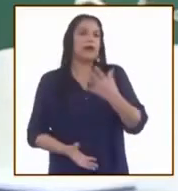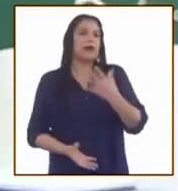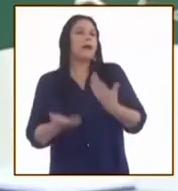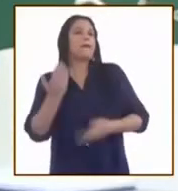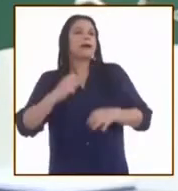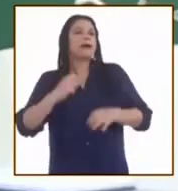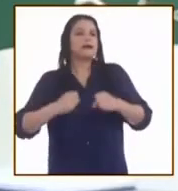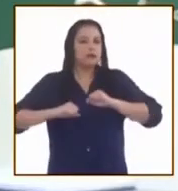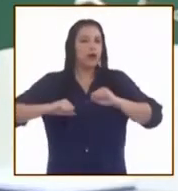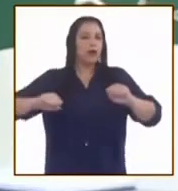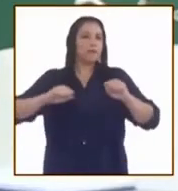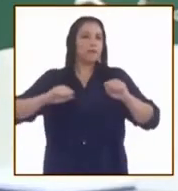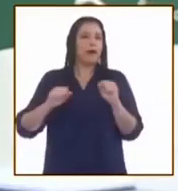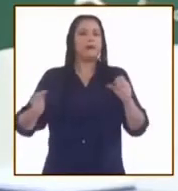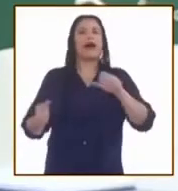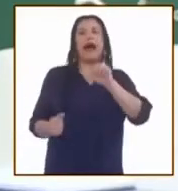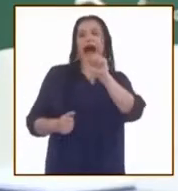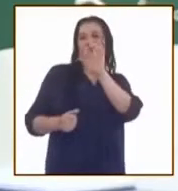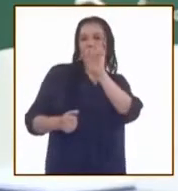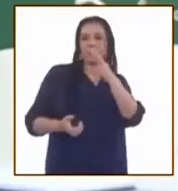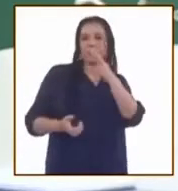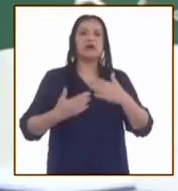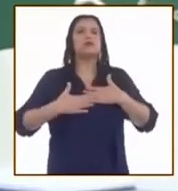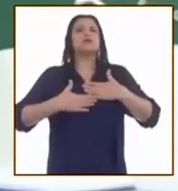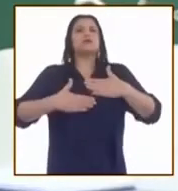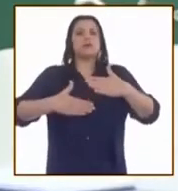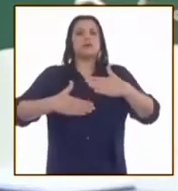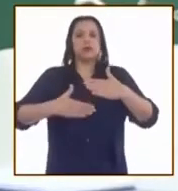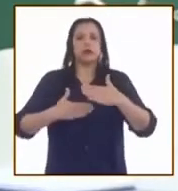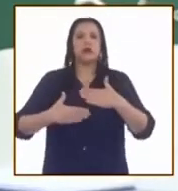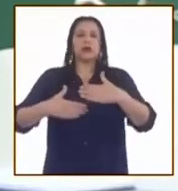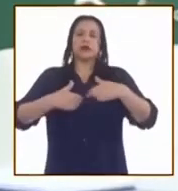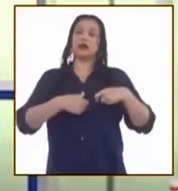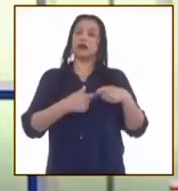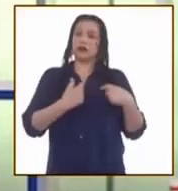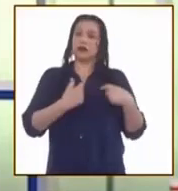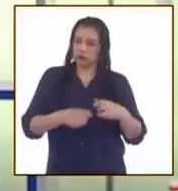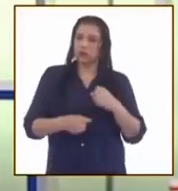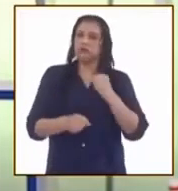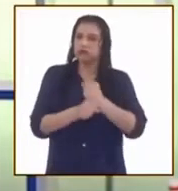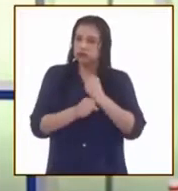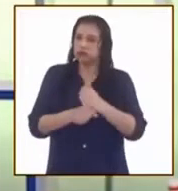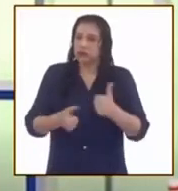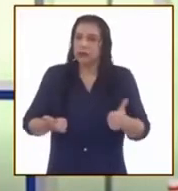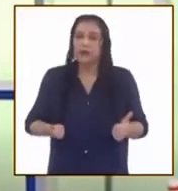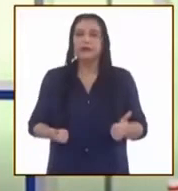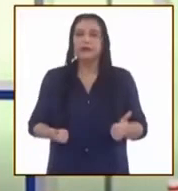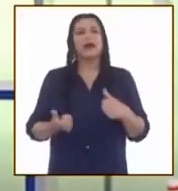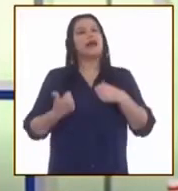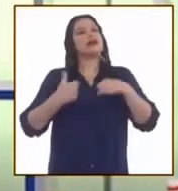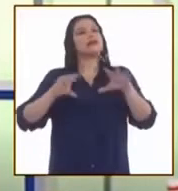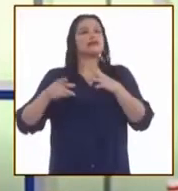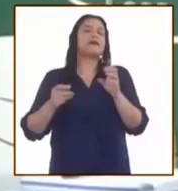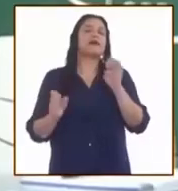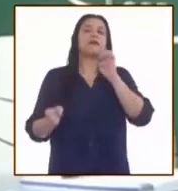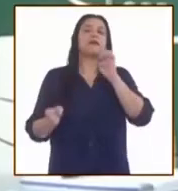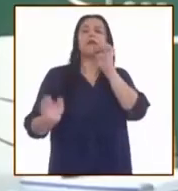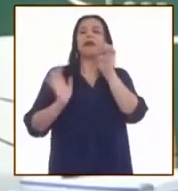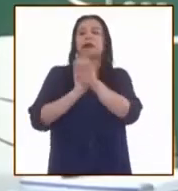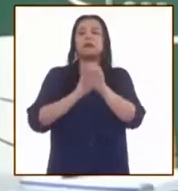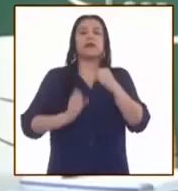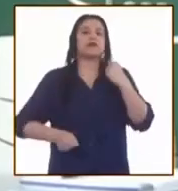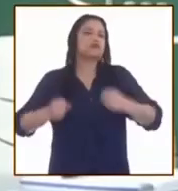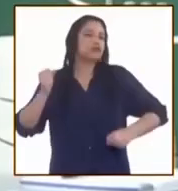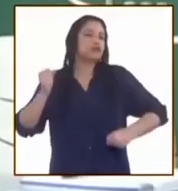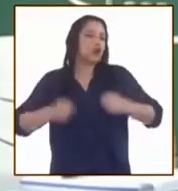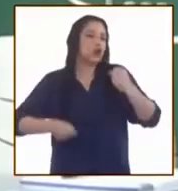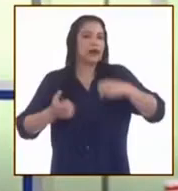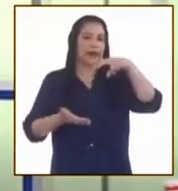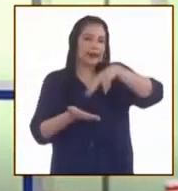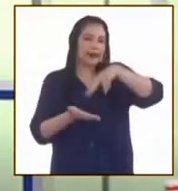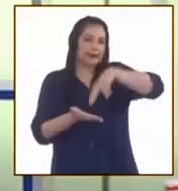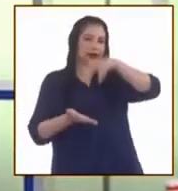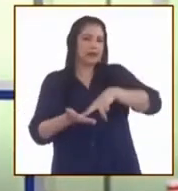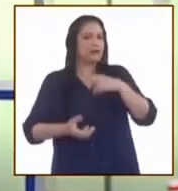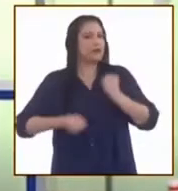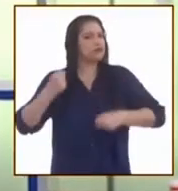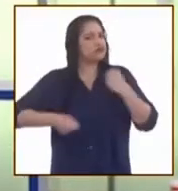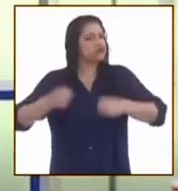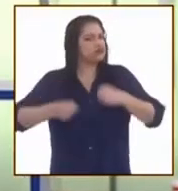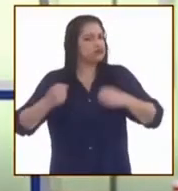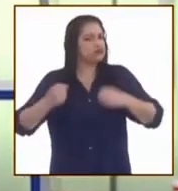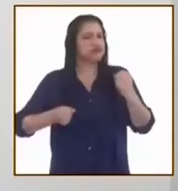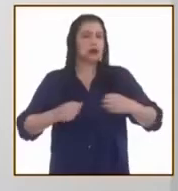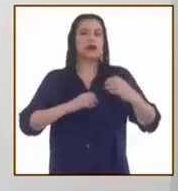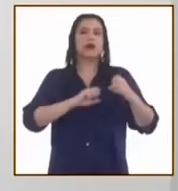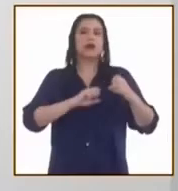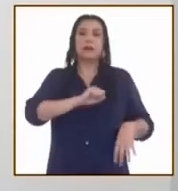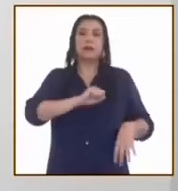las aeróbicas, donde el aparato respiratorio y cardiovascular funcionan más. Claro, las actividades como trotar, correr o saltar hacen que el corazón lata